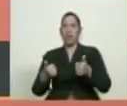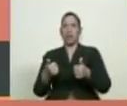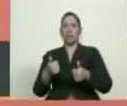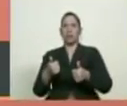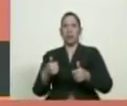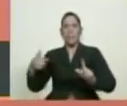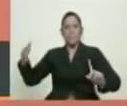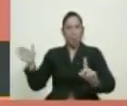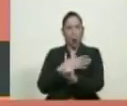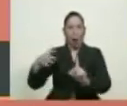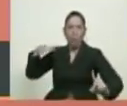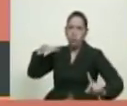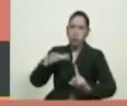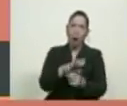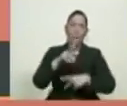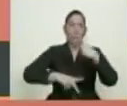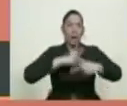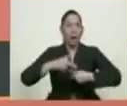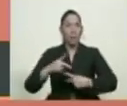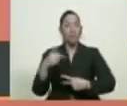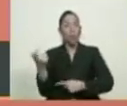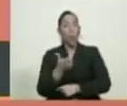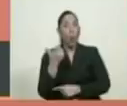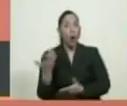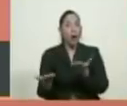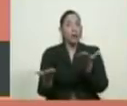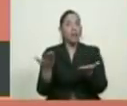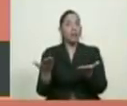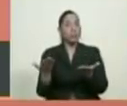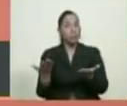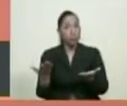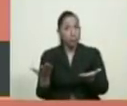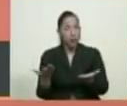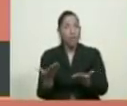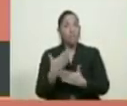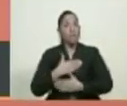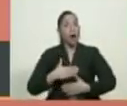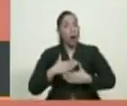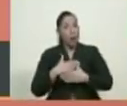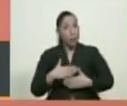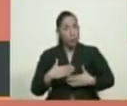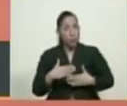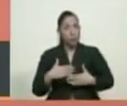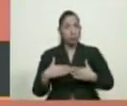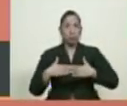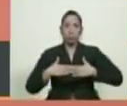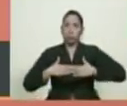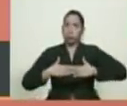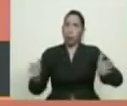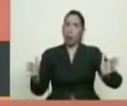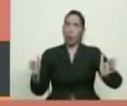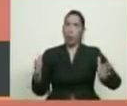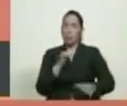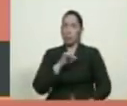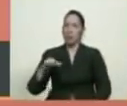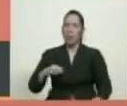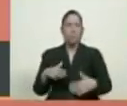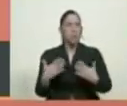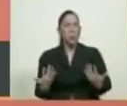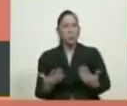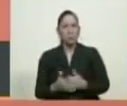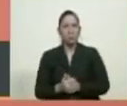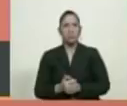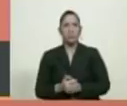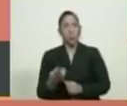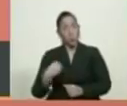agresión a este plan que lo que busca es el equilibrio y que además favorece también a la empresa privada. Porque si nuestras